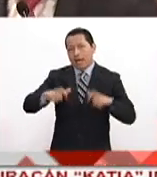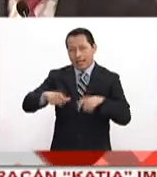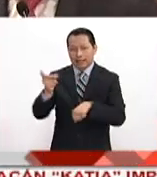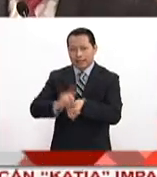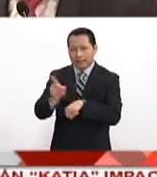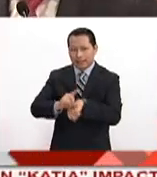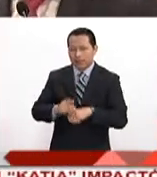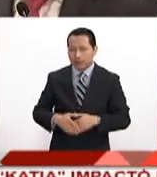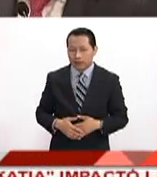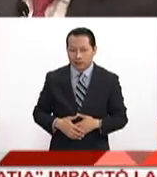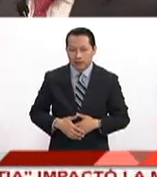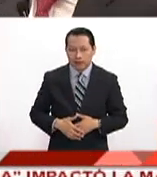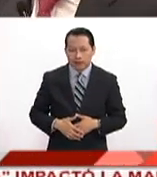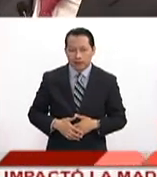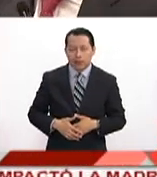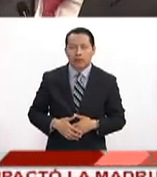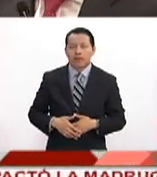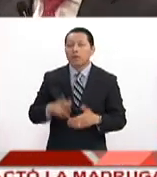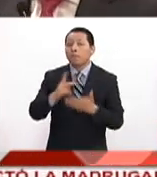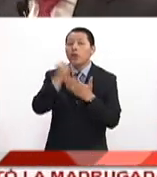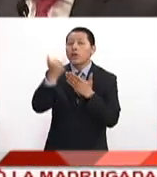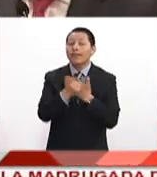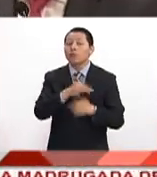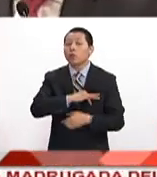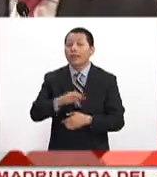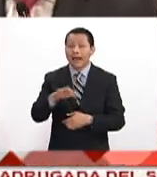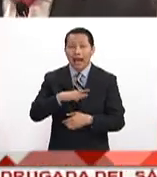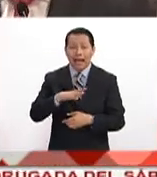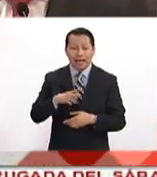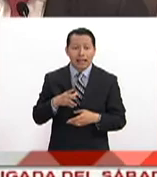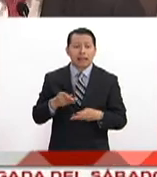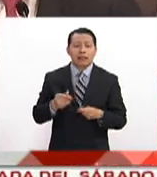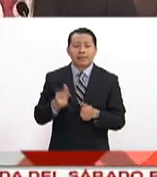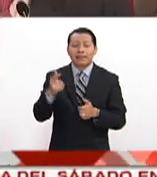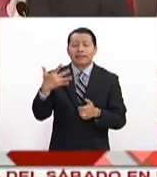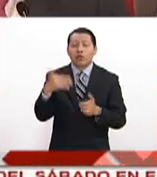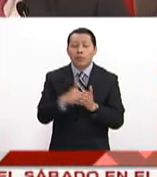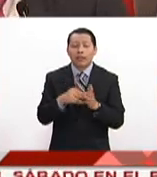El proyecto de presupuesto de egresos asciende a